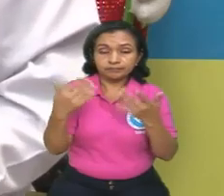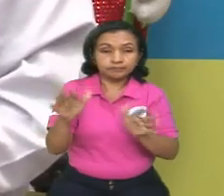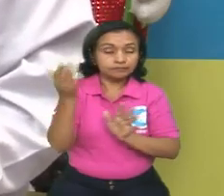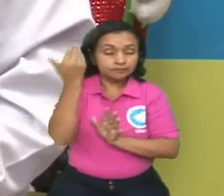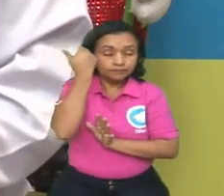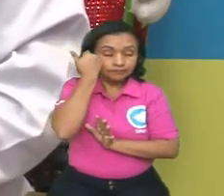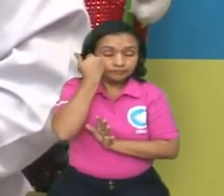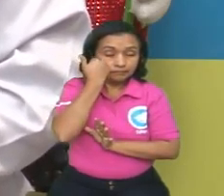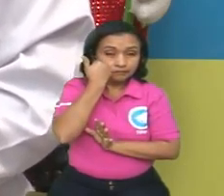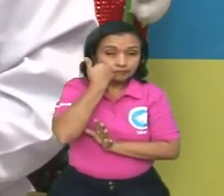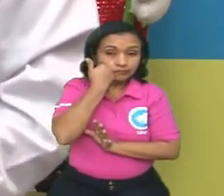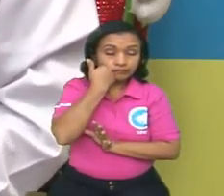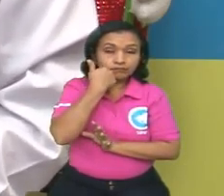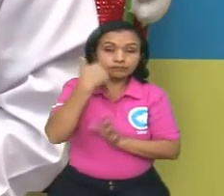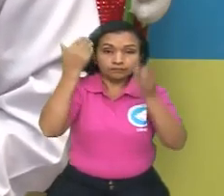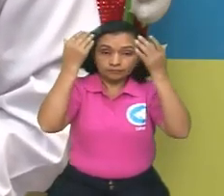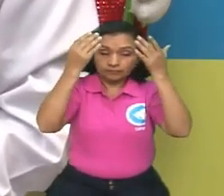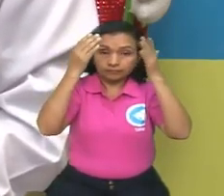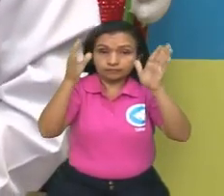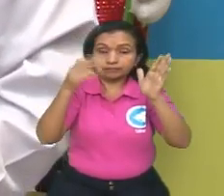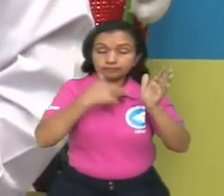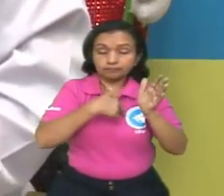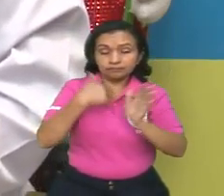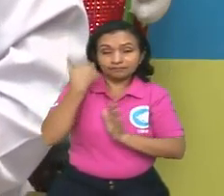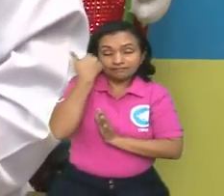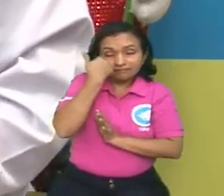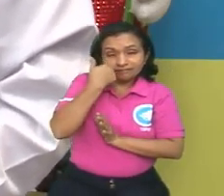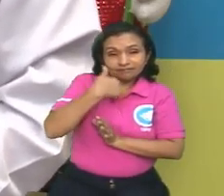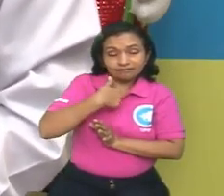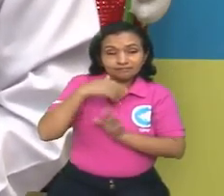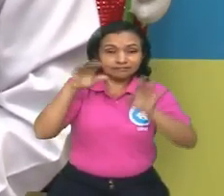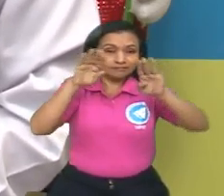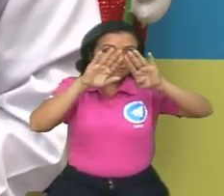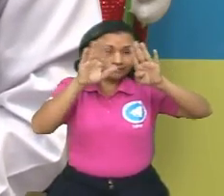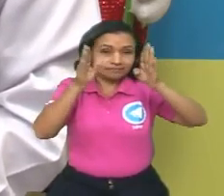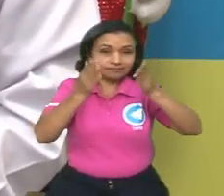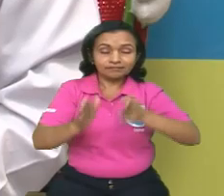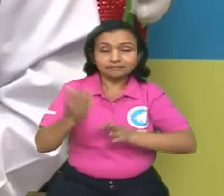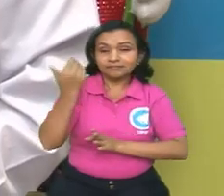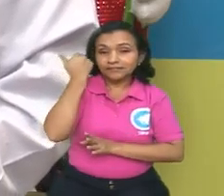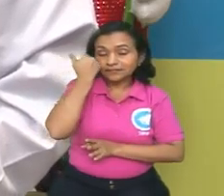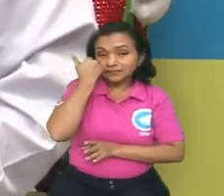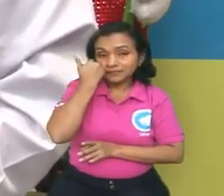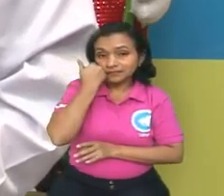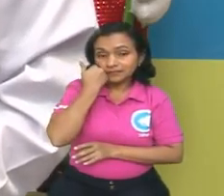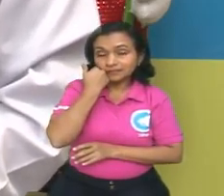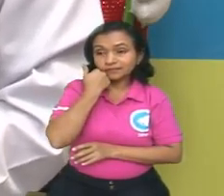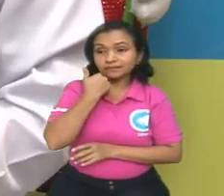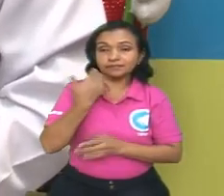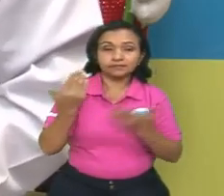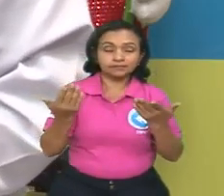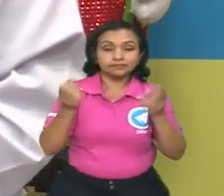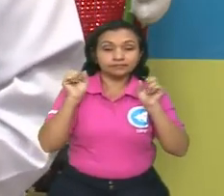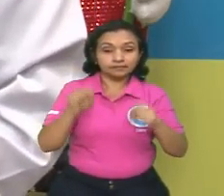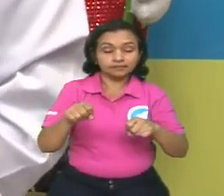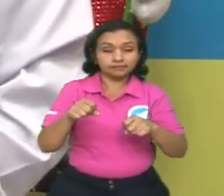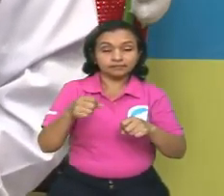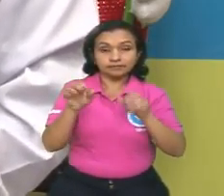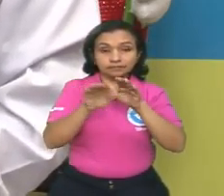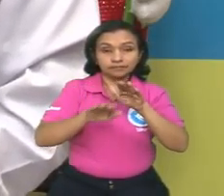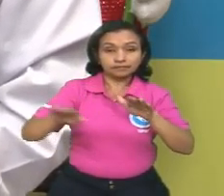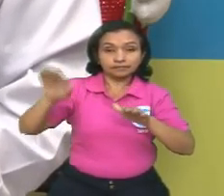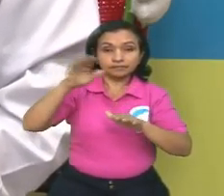vergüenza, la cultura, que me da pena, y a todas las mujeres nos da vergüenza, pero creo que es, nosotros ponemos la cuota más